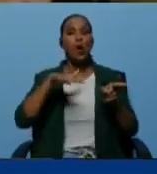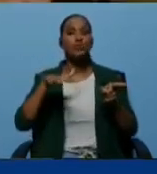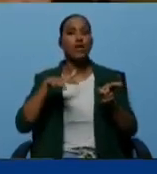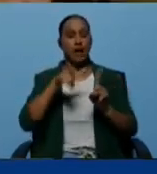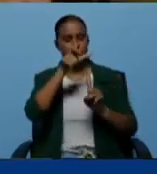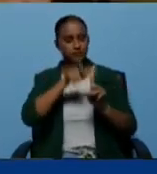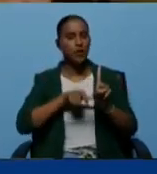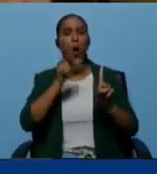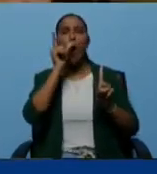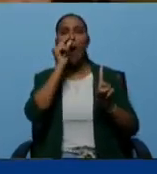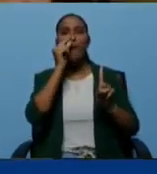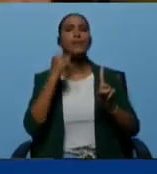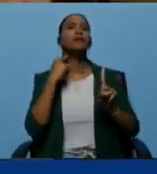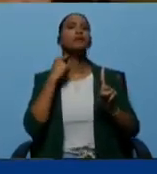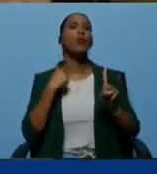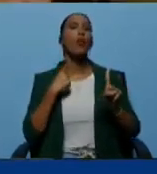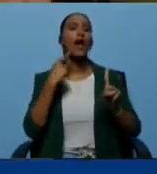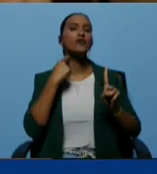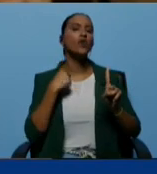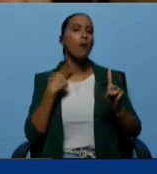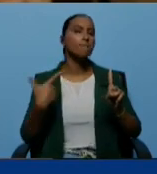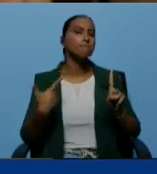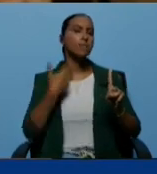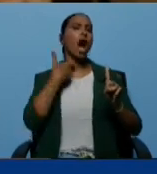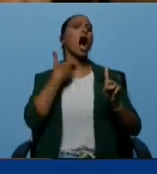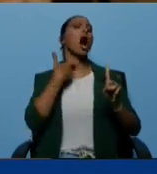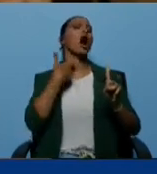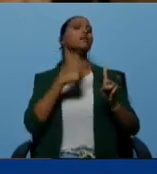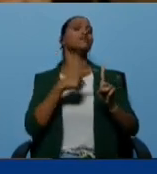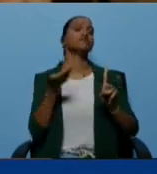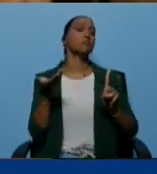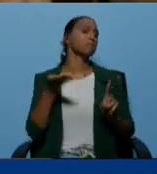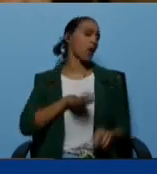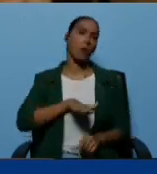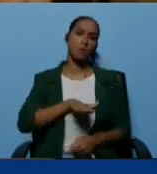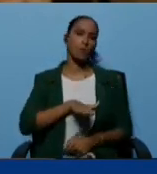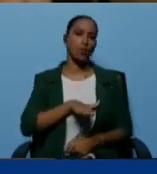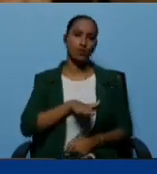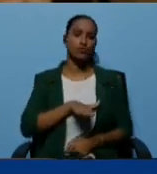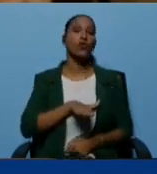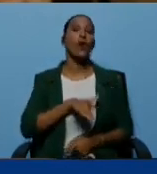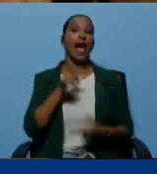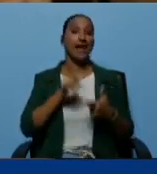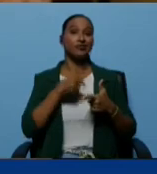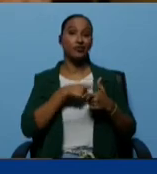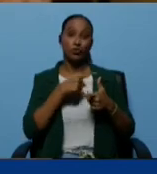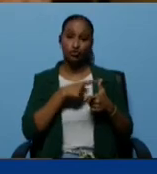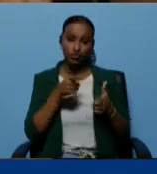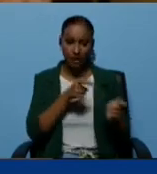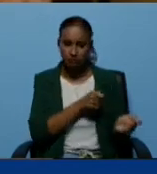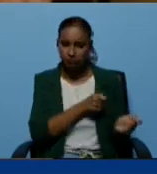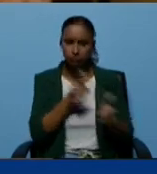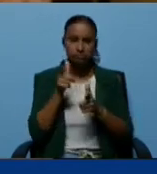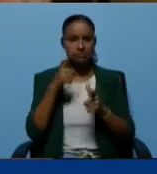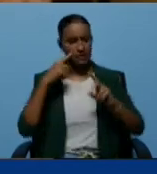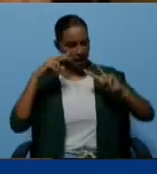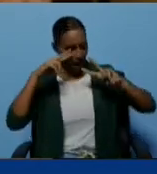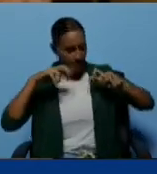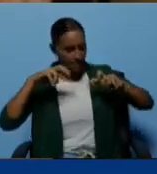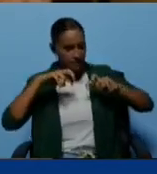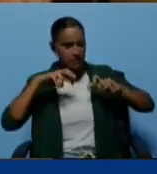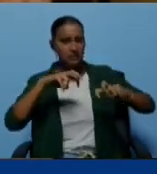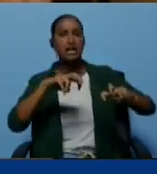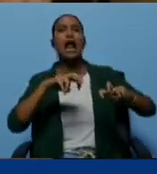causó la muerte. Durante las labores investigativas, al momento de realizar la autopsia de ley, se colectó del cadáver